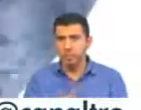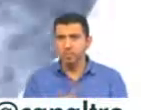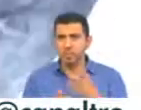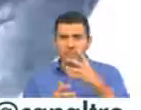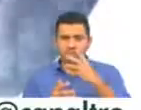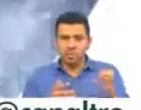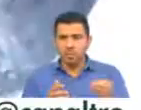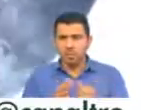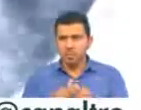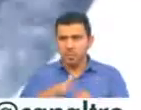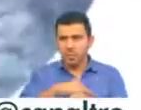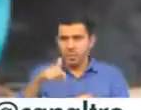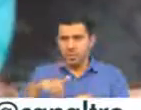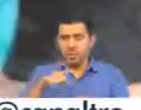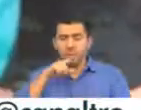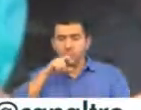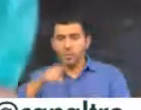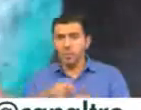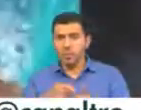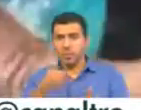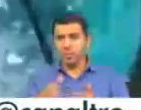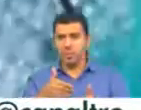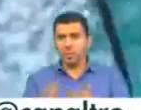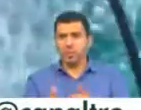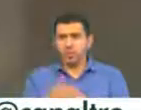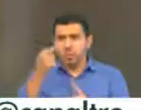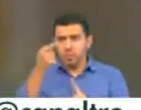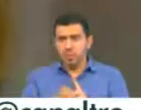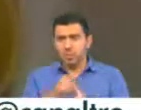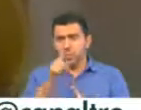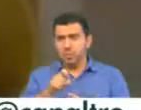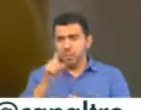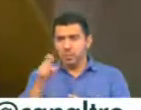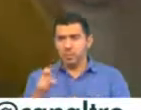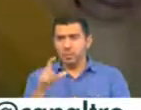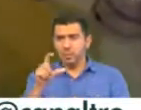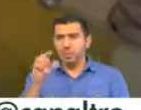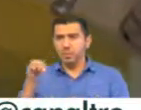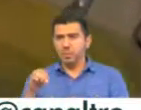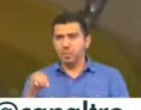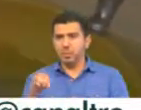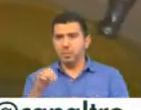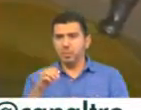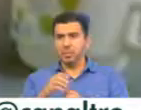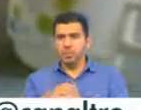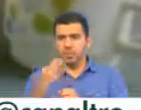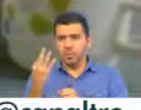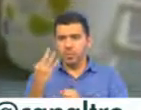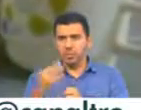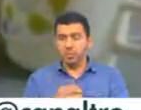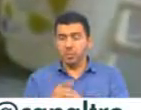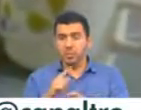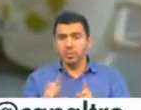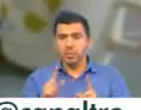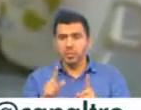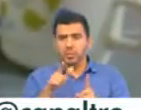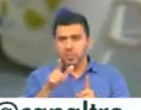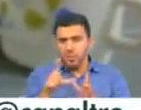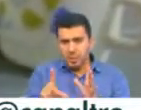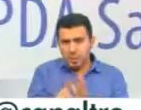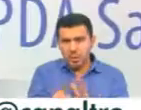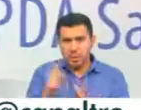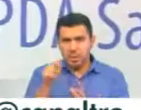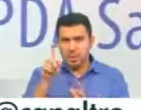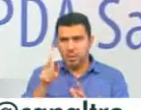de Bucaramanga, el consumo mensual está en 66 centímetros cúbicos, cuando el límite permitido está en 16 centímetros